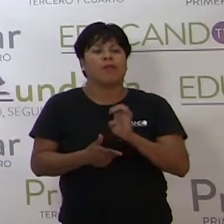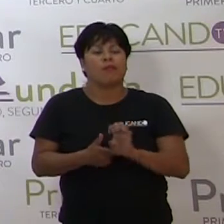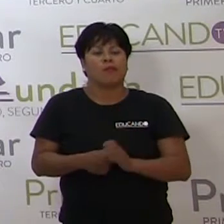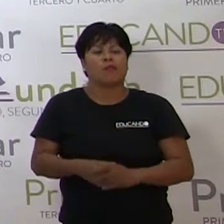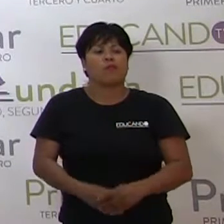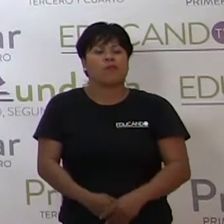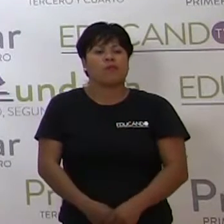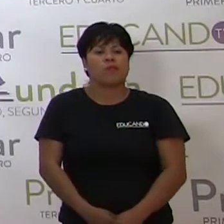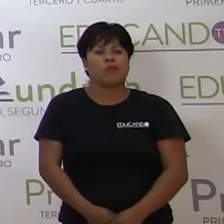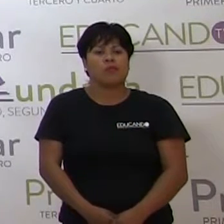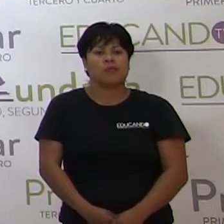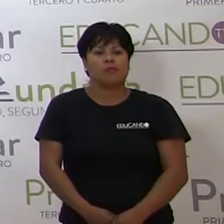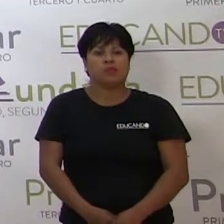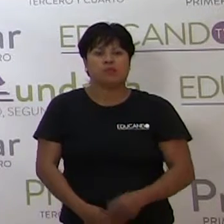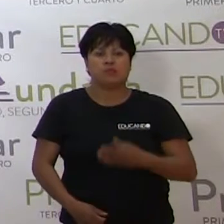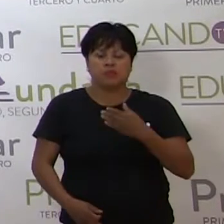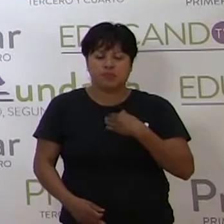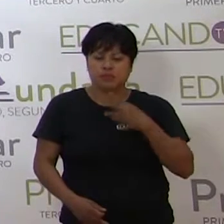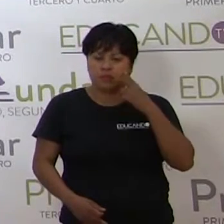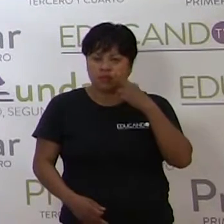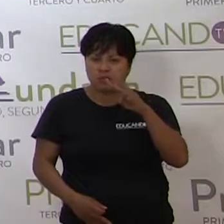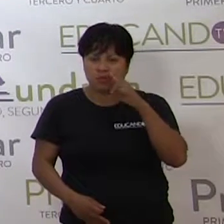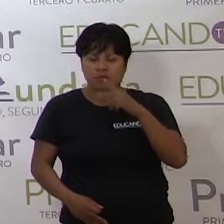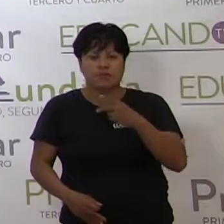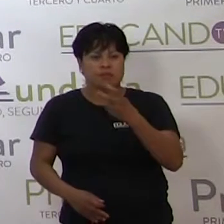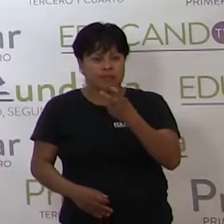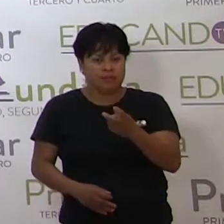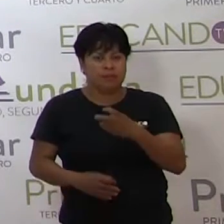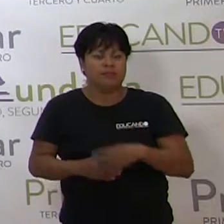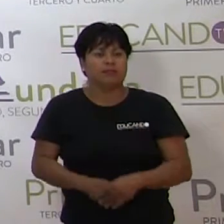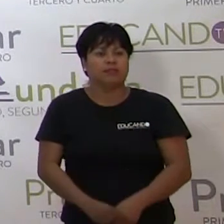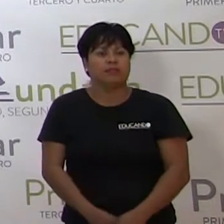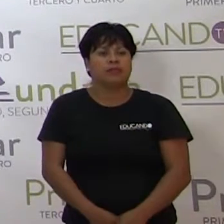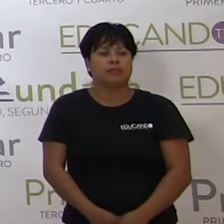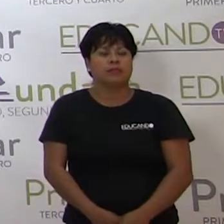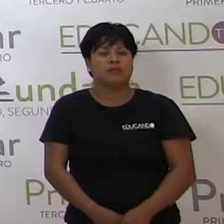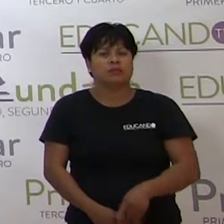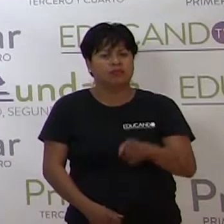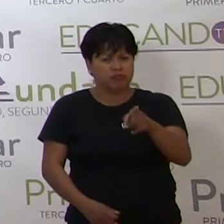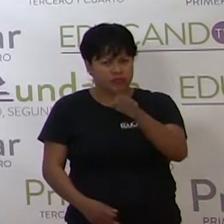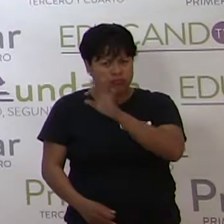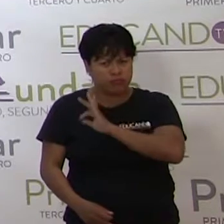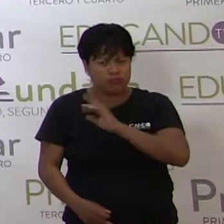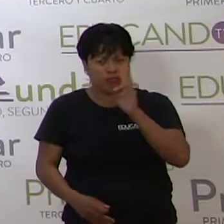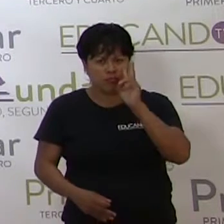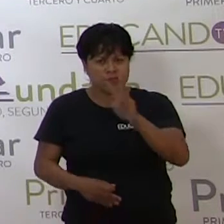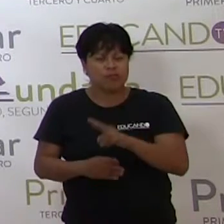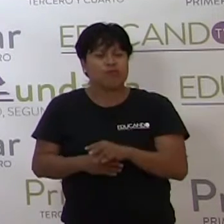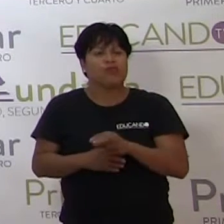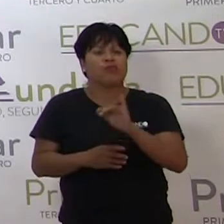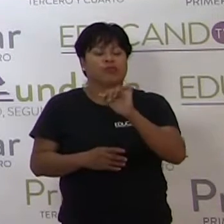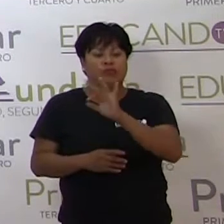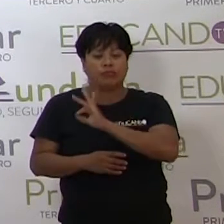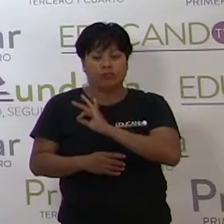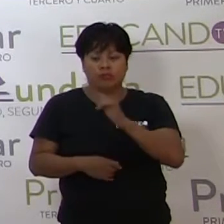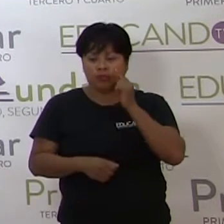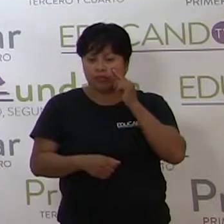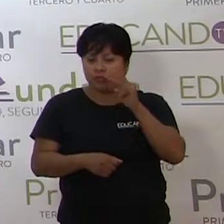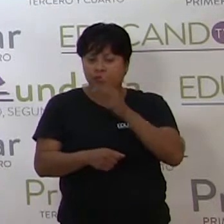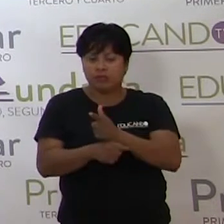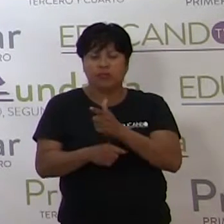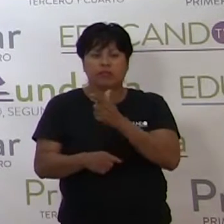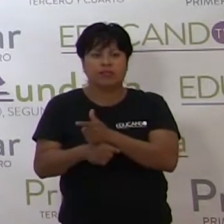Entonces, yo identifico aquí, amiguito. ¿Logras ver si podemos